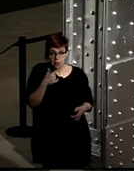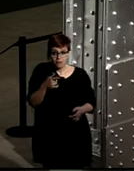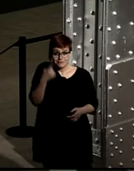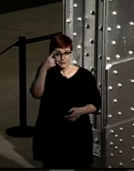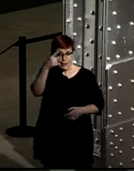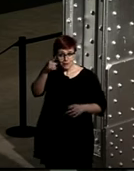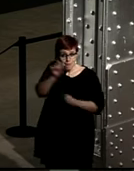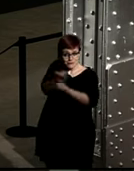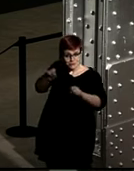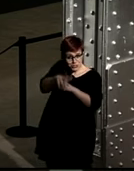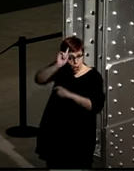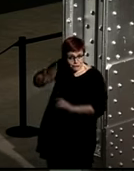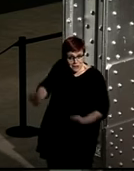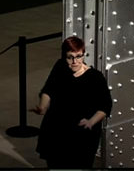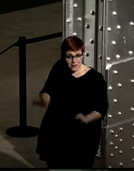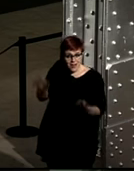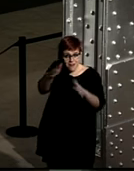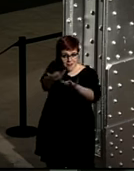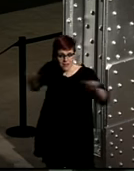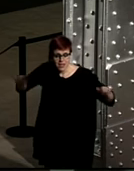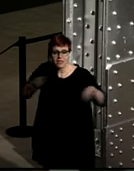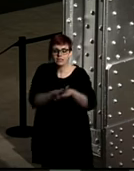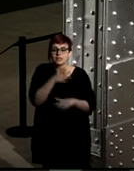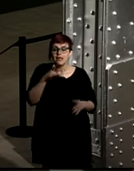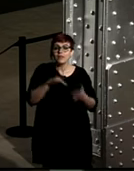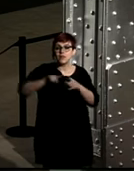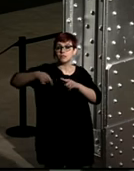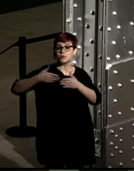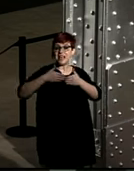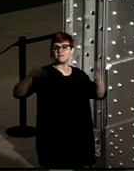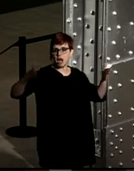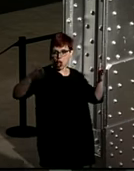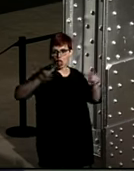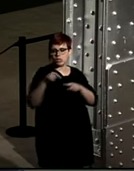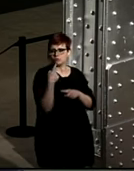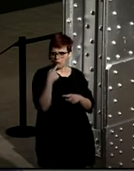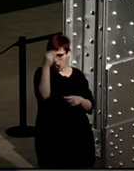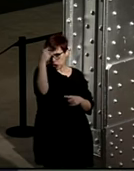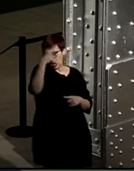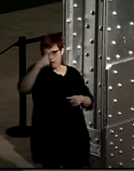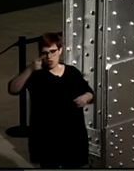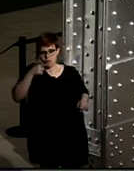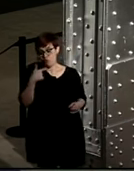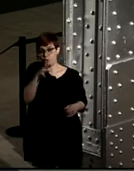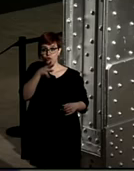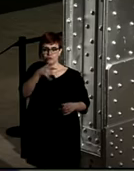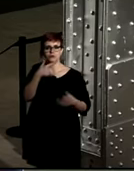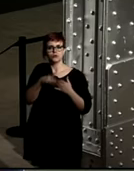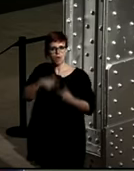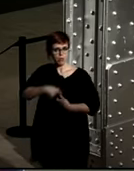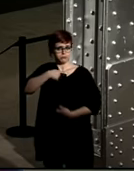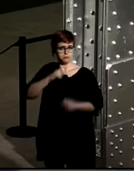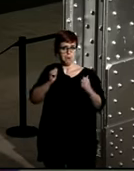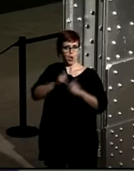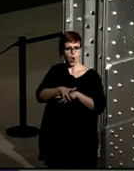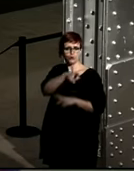creo, que nadie lo sabe. A ver, el día después del estreno lo saben todos, ¿sabes? Es como tienes a todos los ejecutivos contándote por